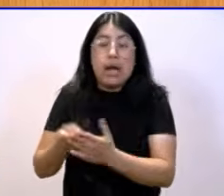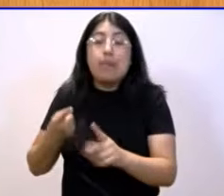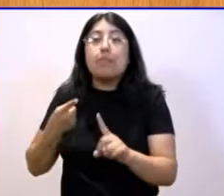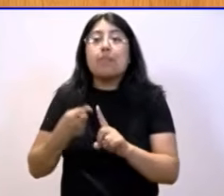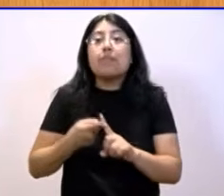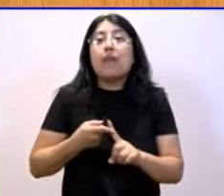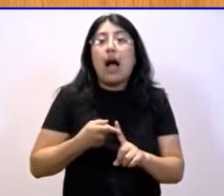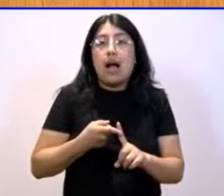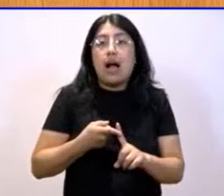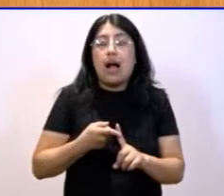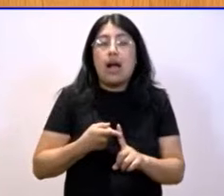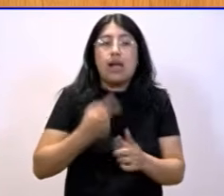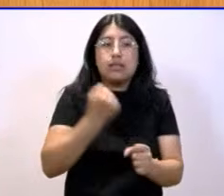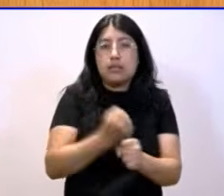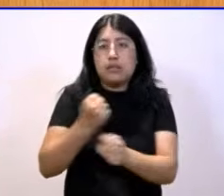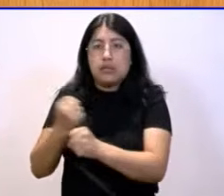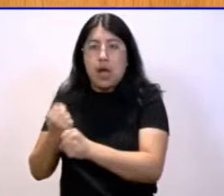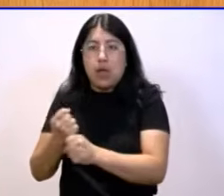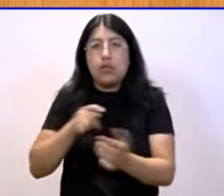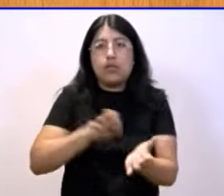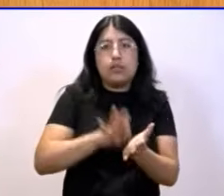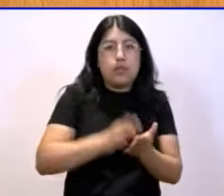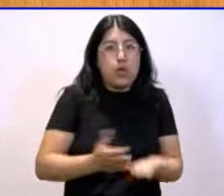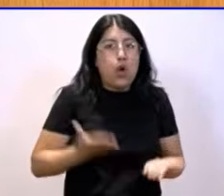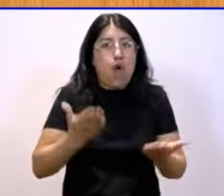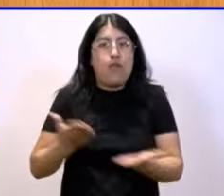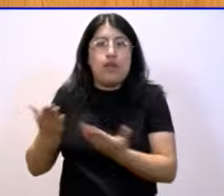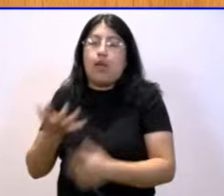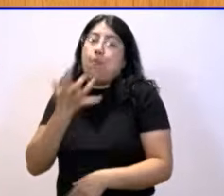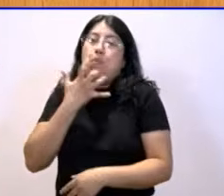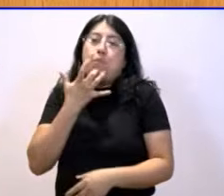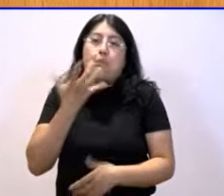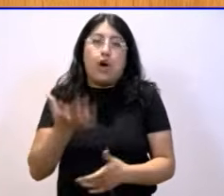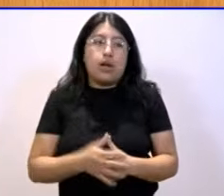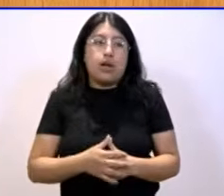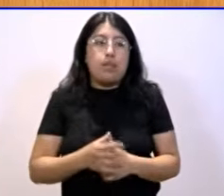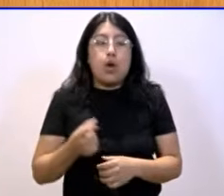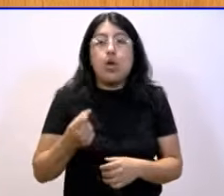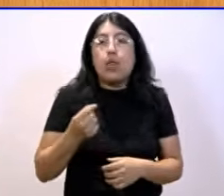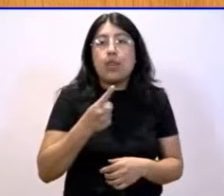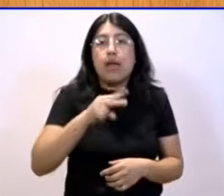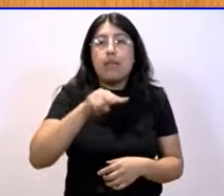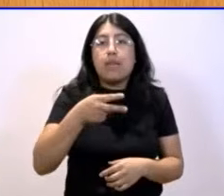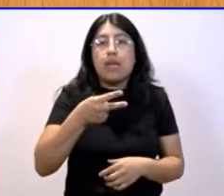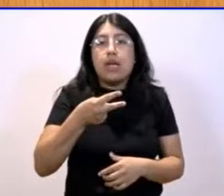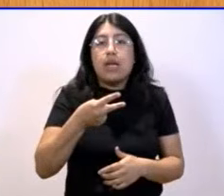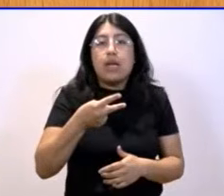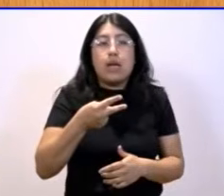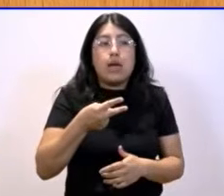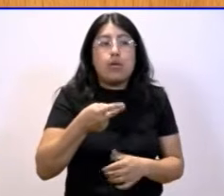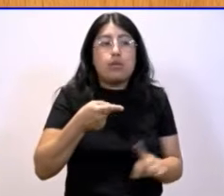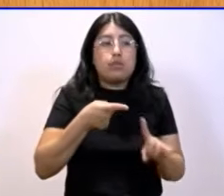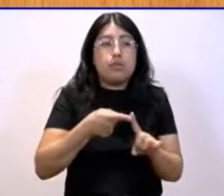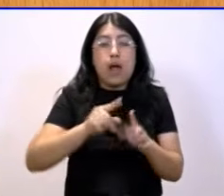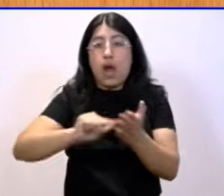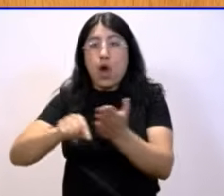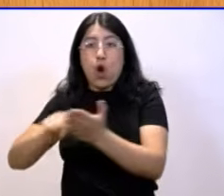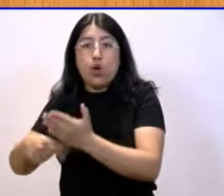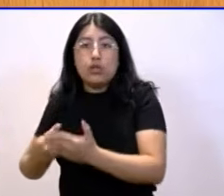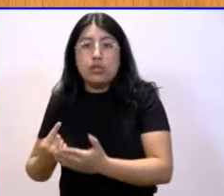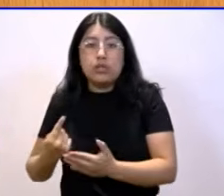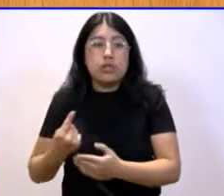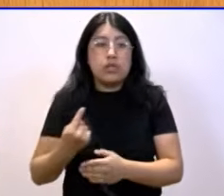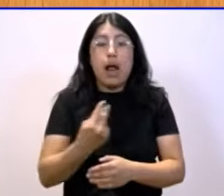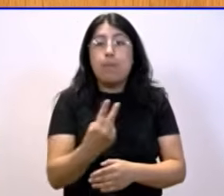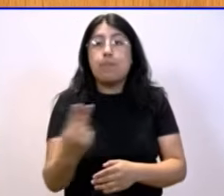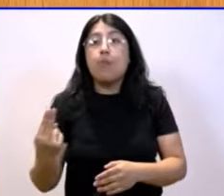que presten servicios, ¿no? Por ejemplo, le pongo un ejemplo, esas 100.000 euros pudieran haber ido mejor para contratar la pareja educativa